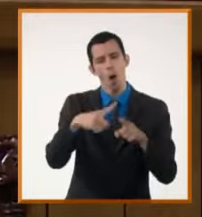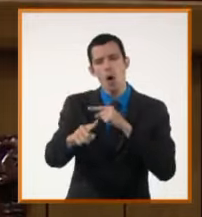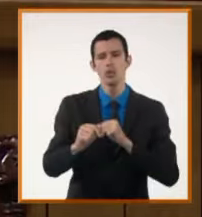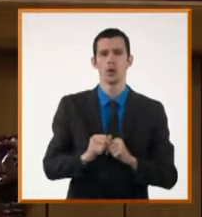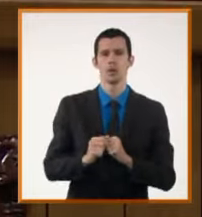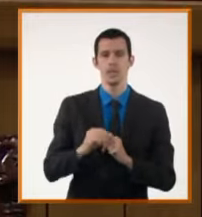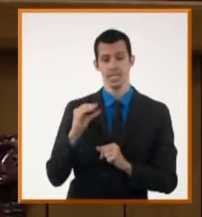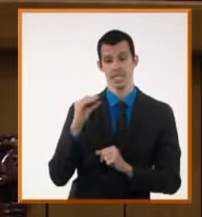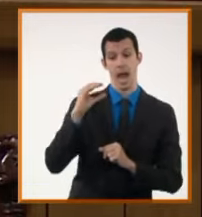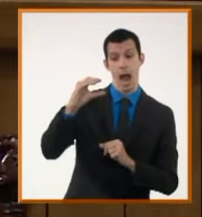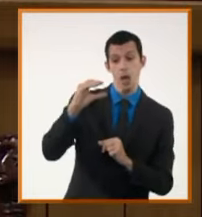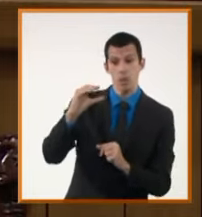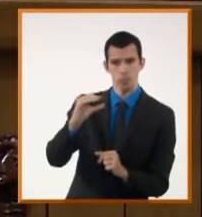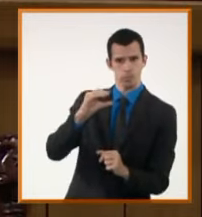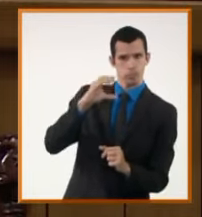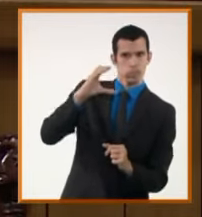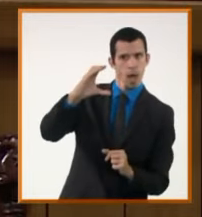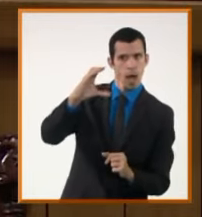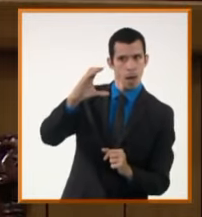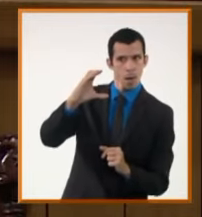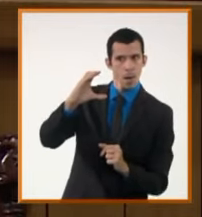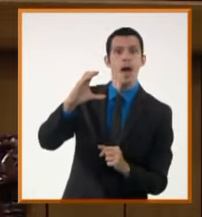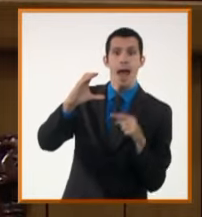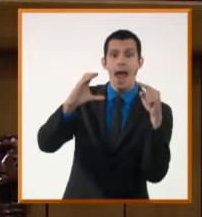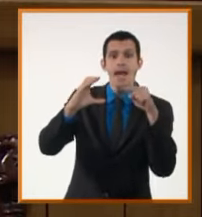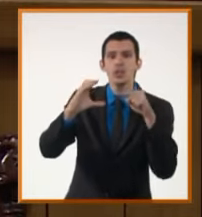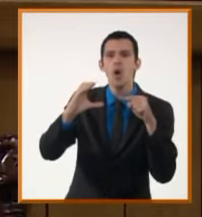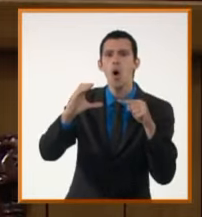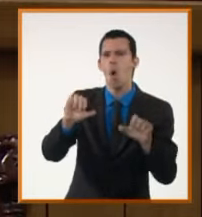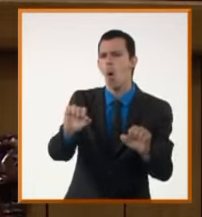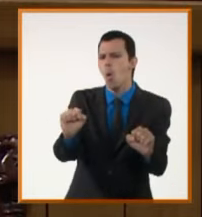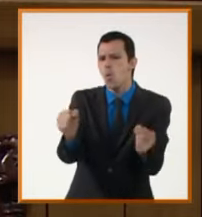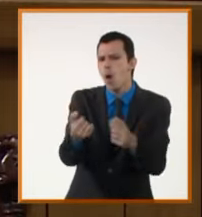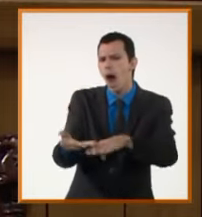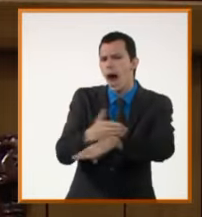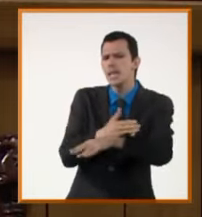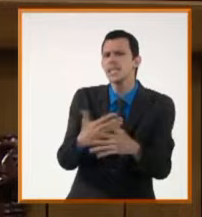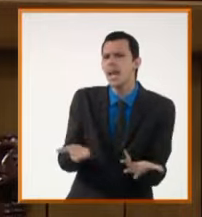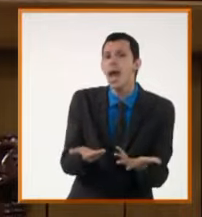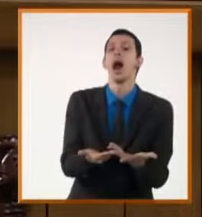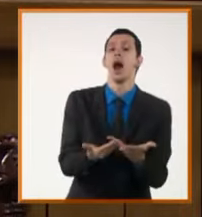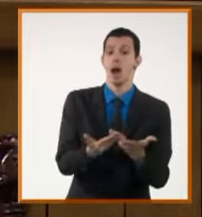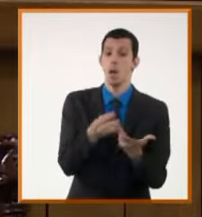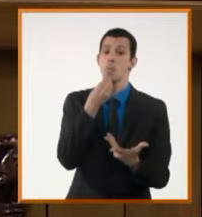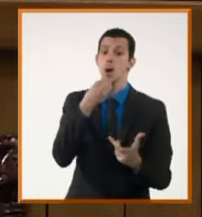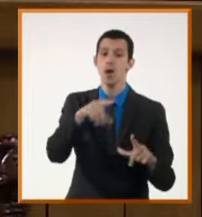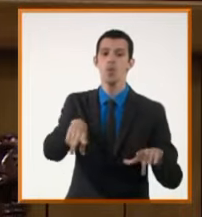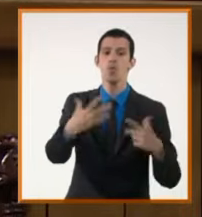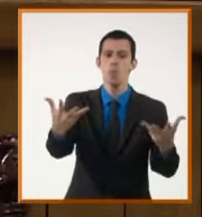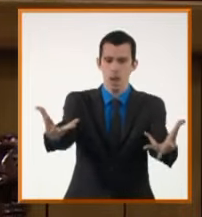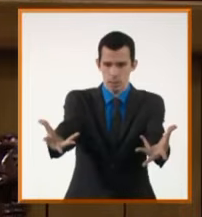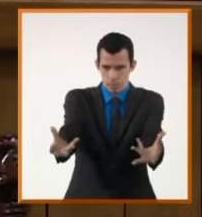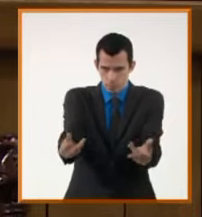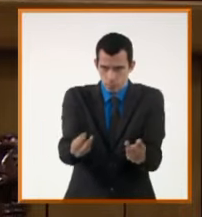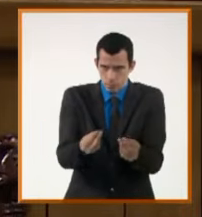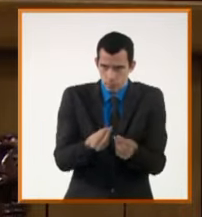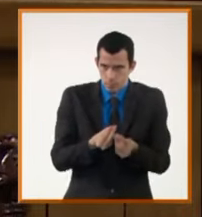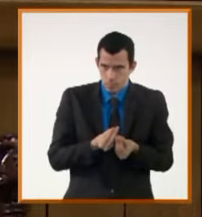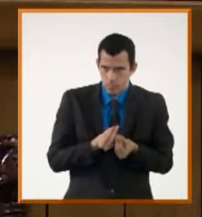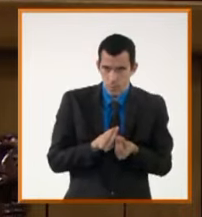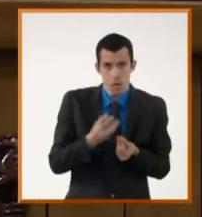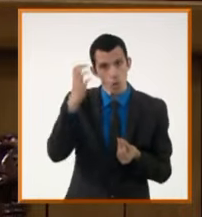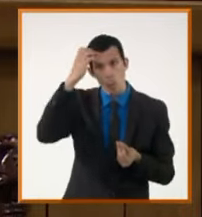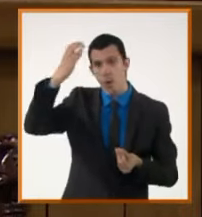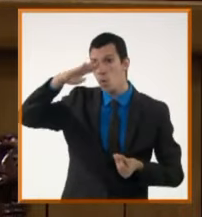están sujetas a que nosotros podamos lograr esos objetivos, que es disminuir gastos, incrementar ingresos para poder generar